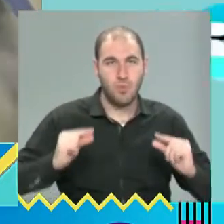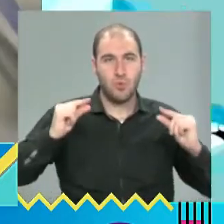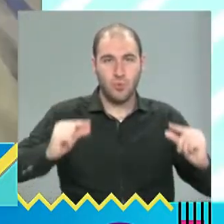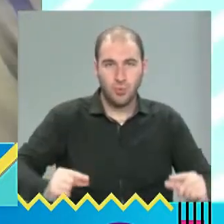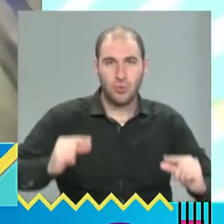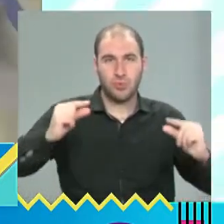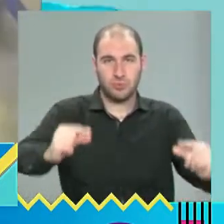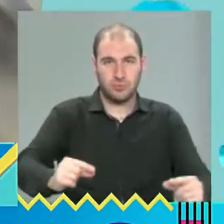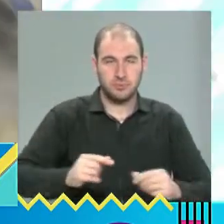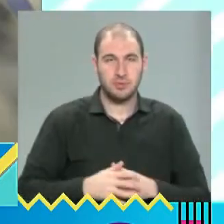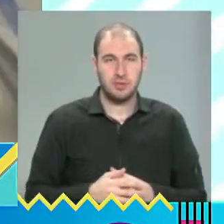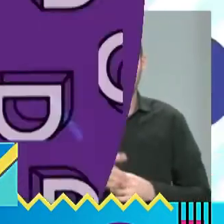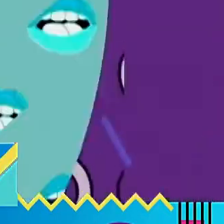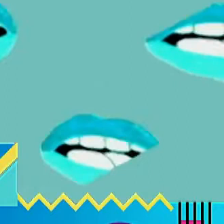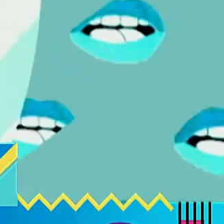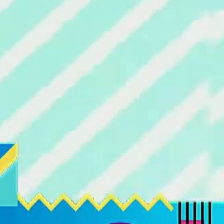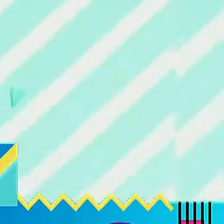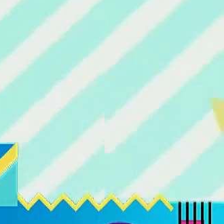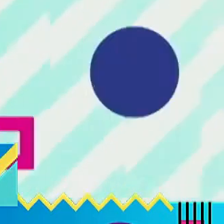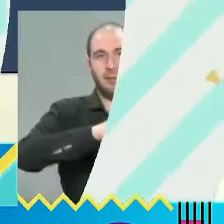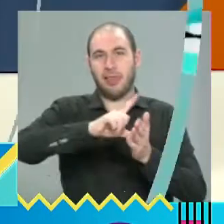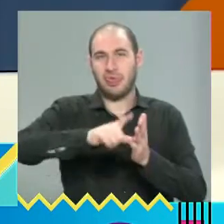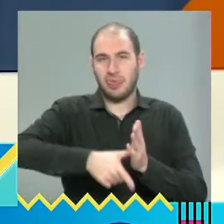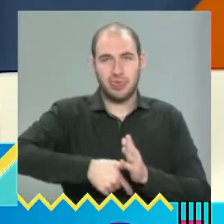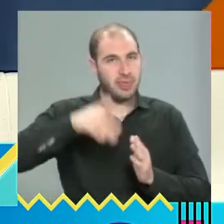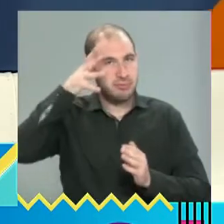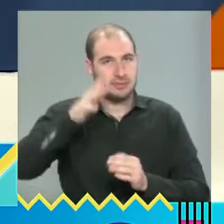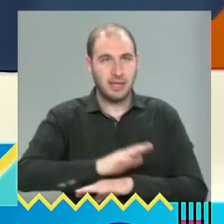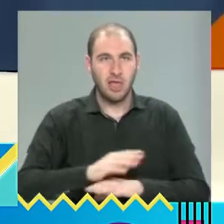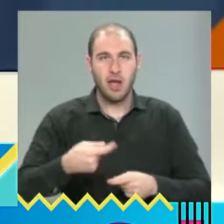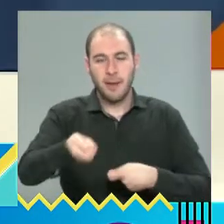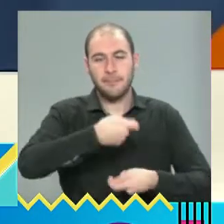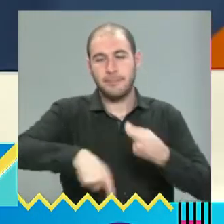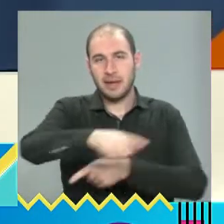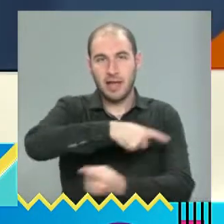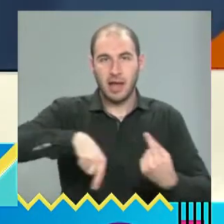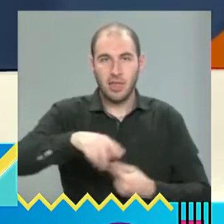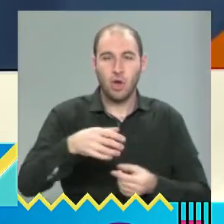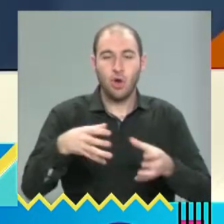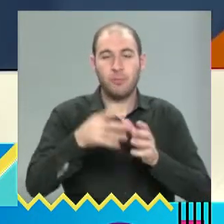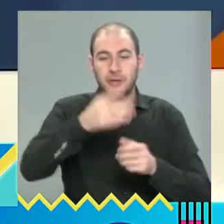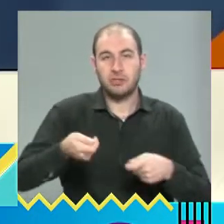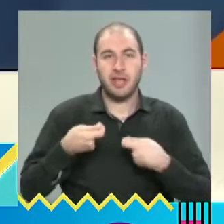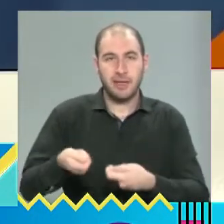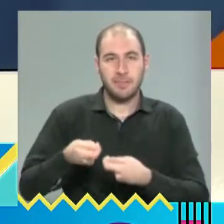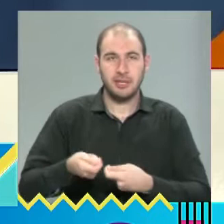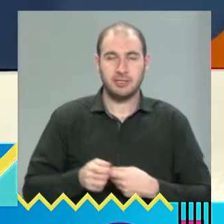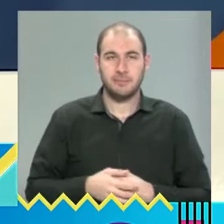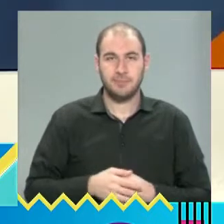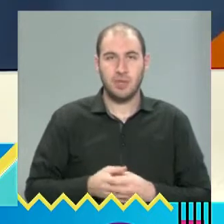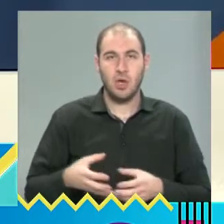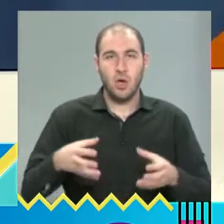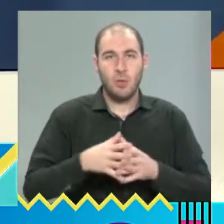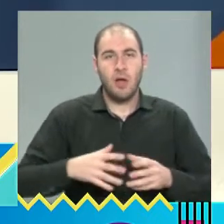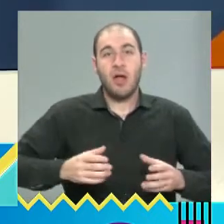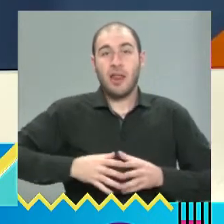Bien. Demasiado gradualista para lo que quiere el mercado. Bien. Cuando hablo del mercado hablo de un grupo de inversores un grupo